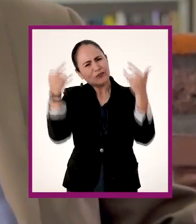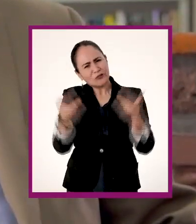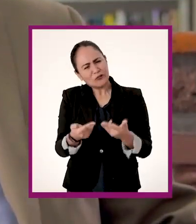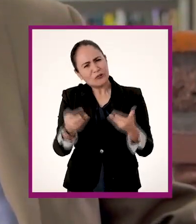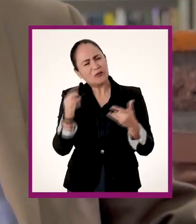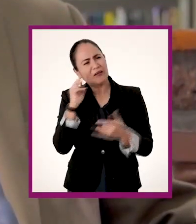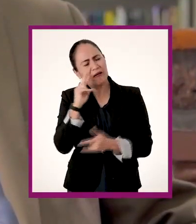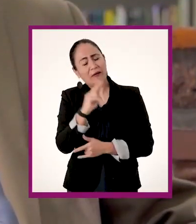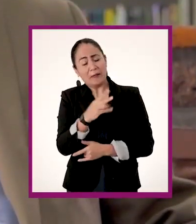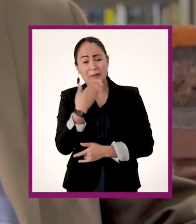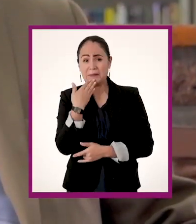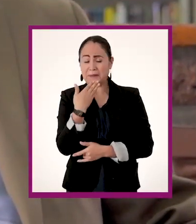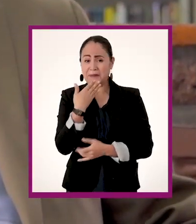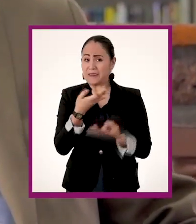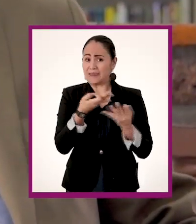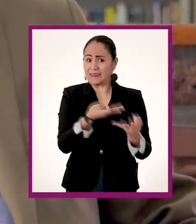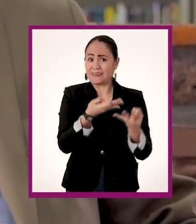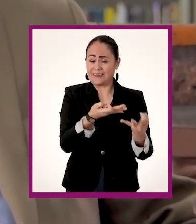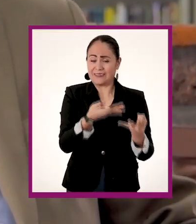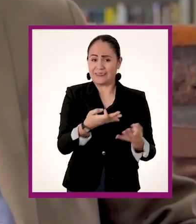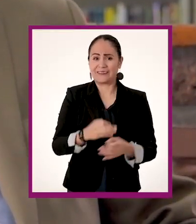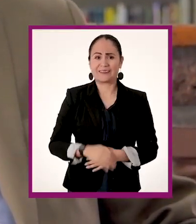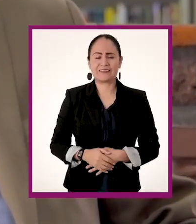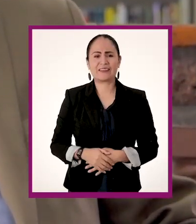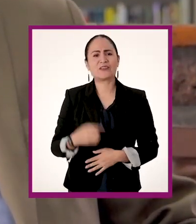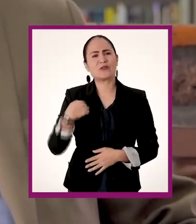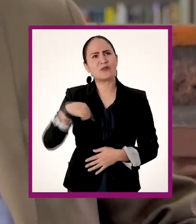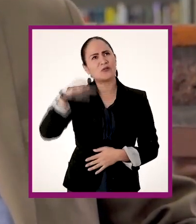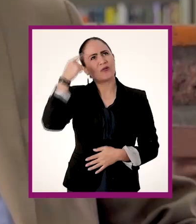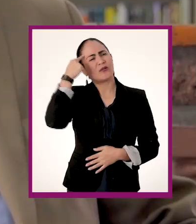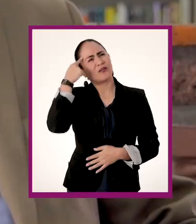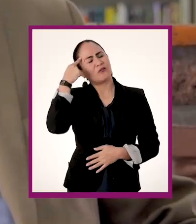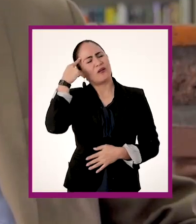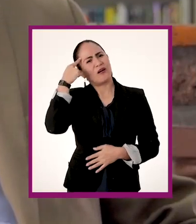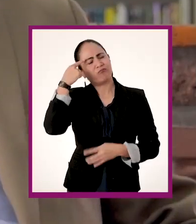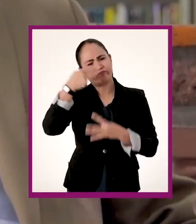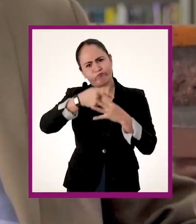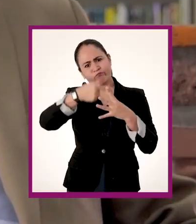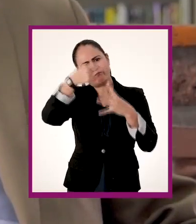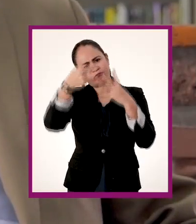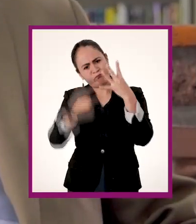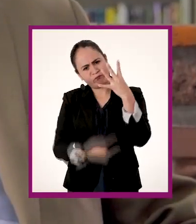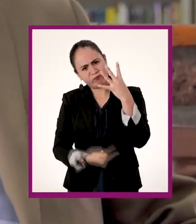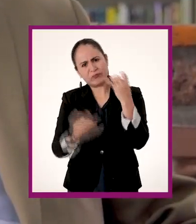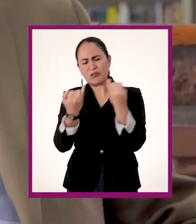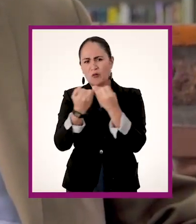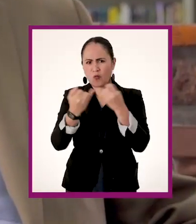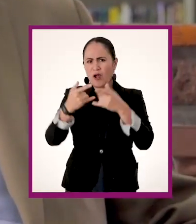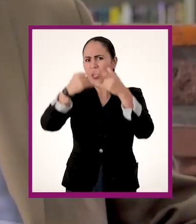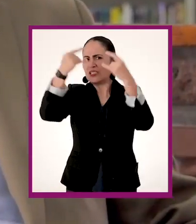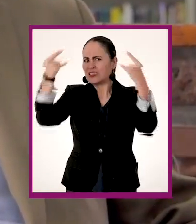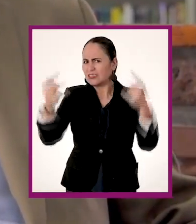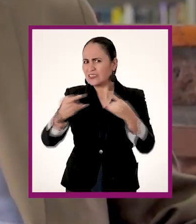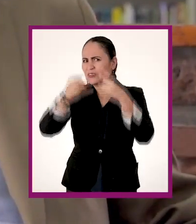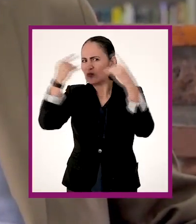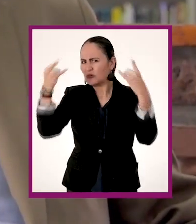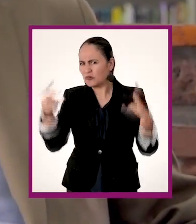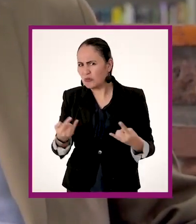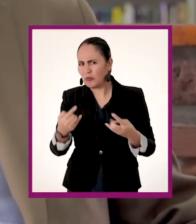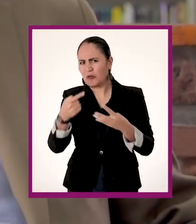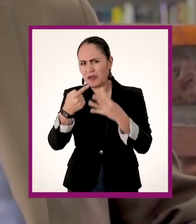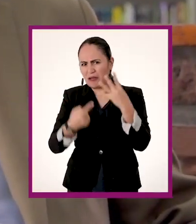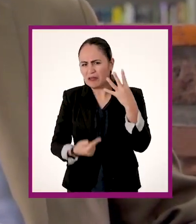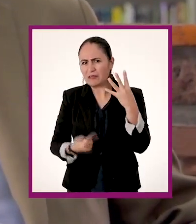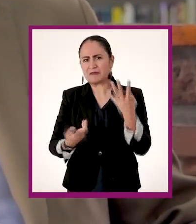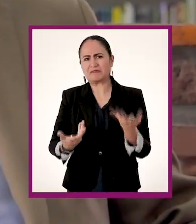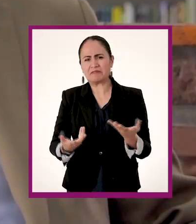cuando nos cuentas tan sabrosamente este mito, me vienen a la mente de